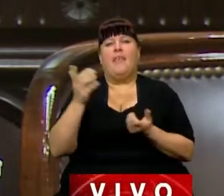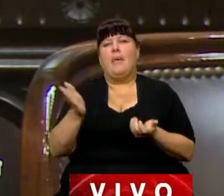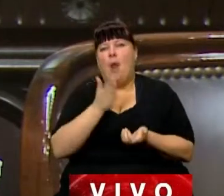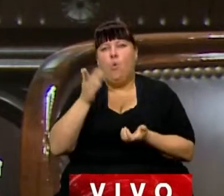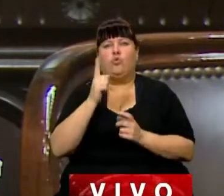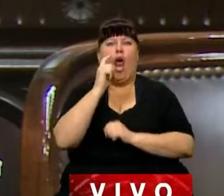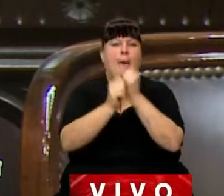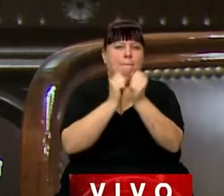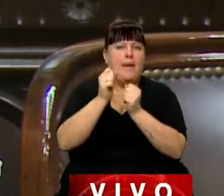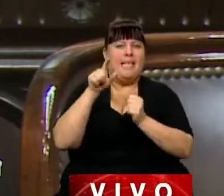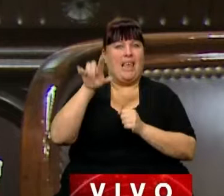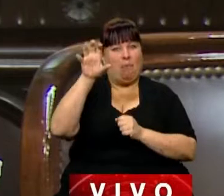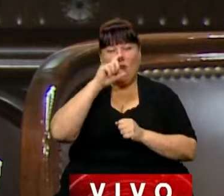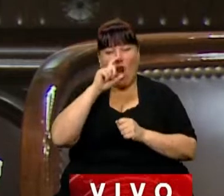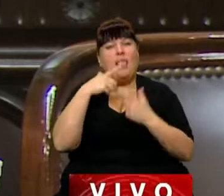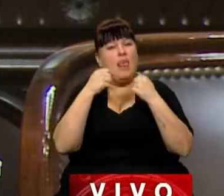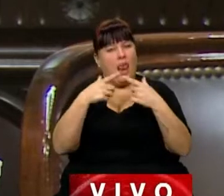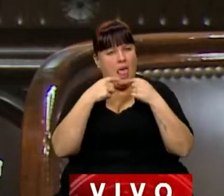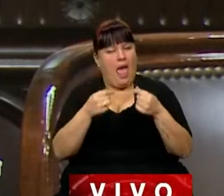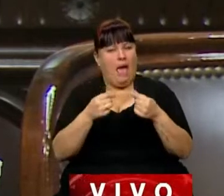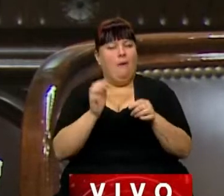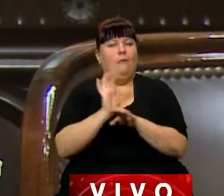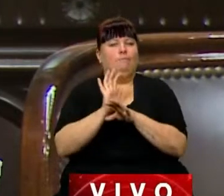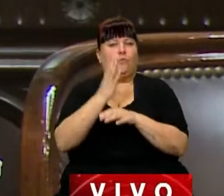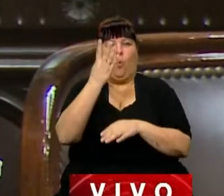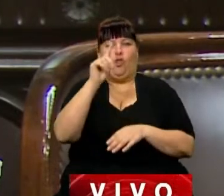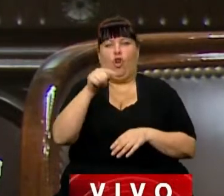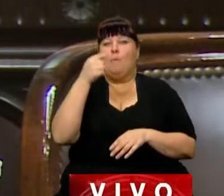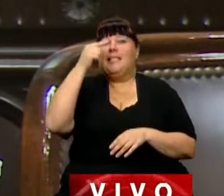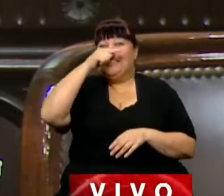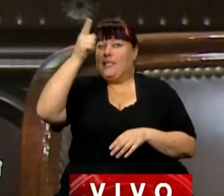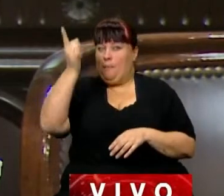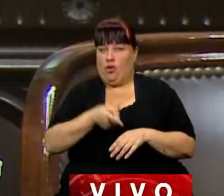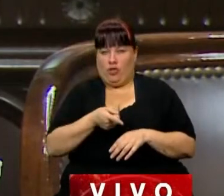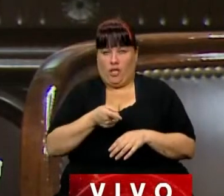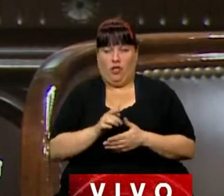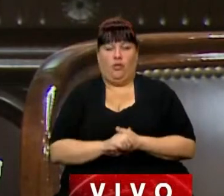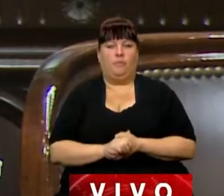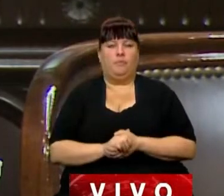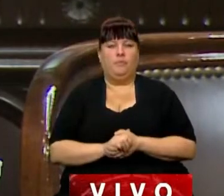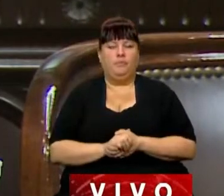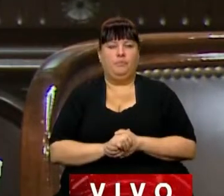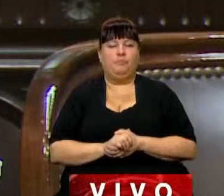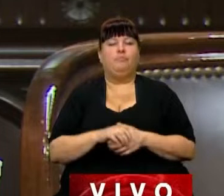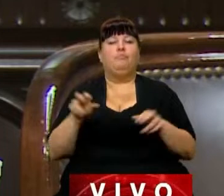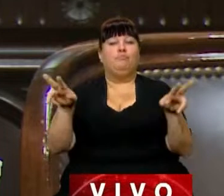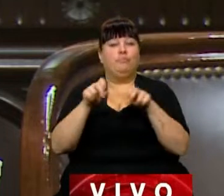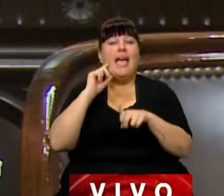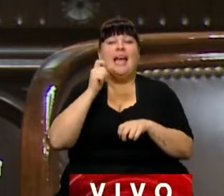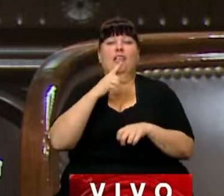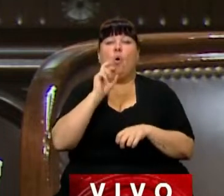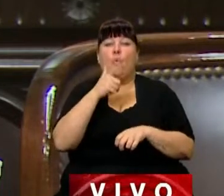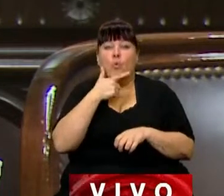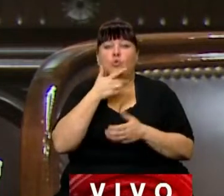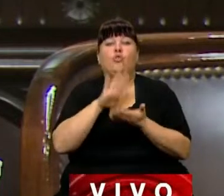productivas, empresarias de nuestra provincia, que está en el orden del 4,7%. El ingreso bruto a la